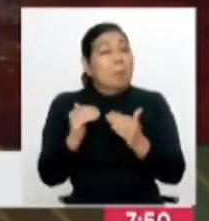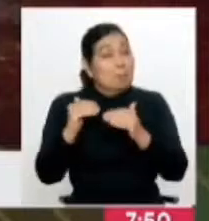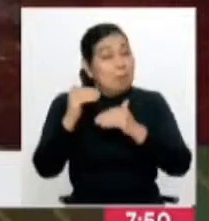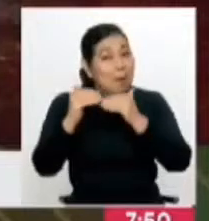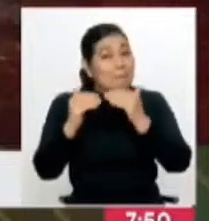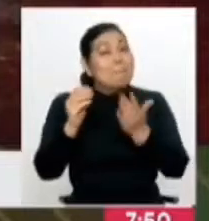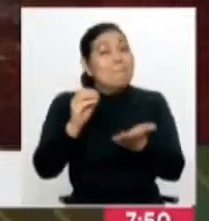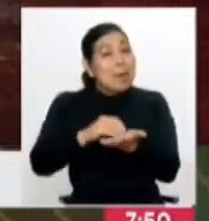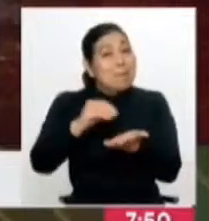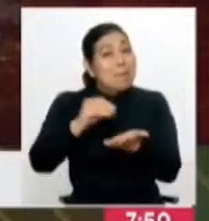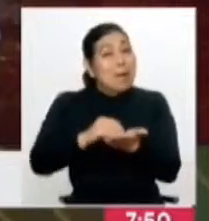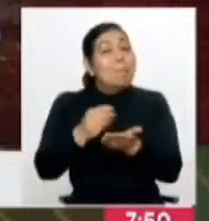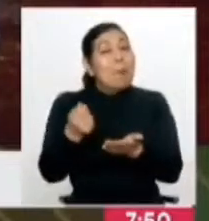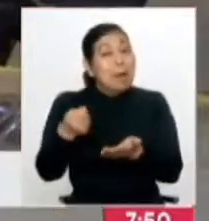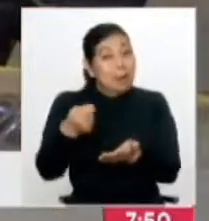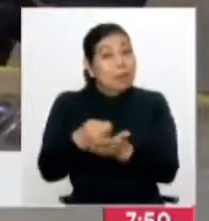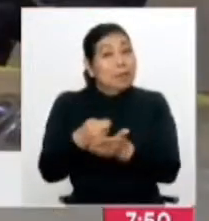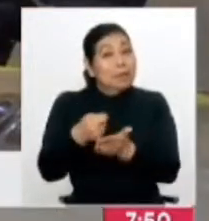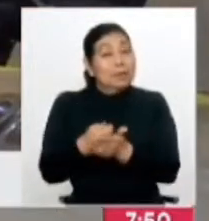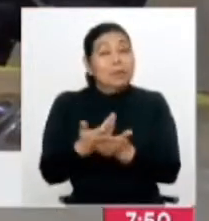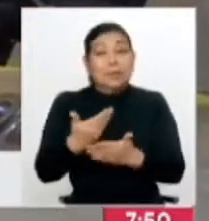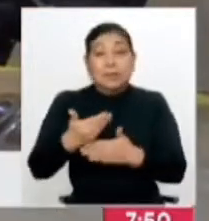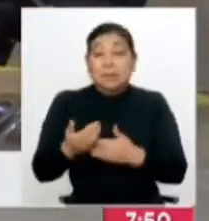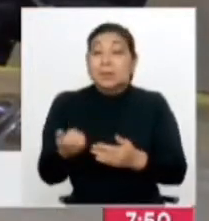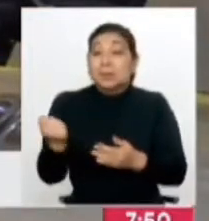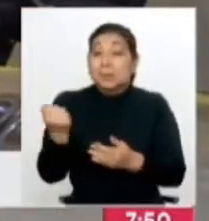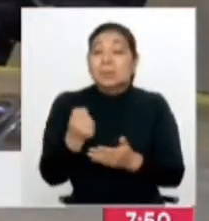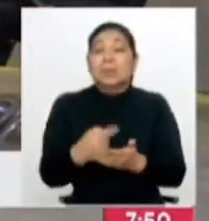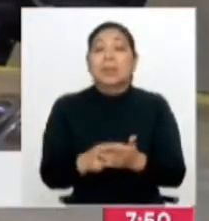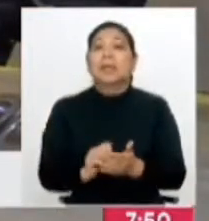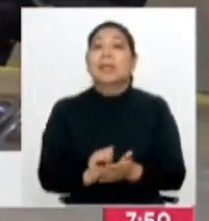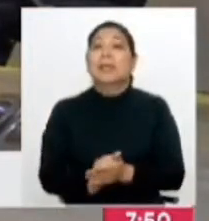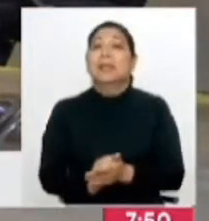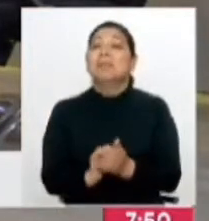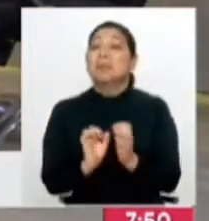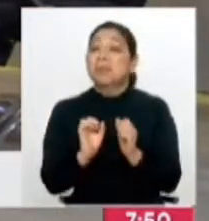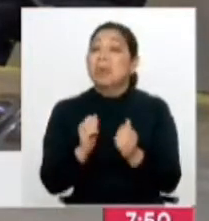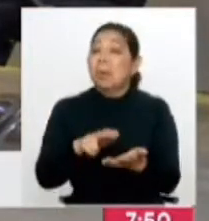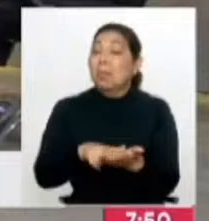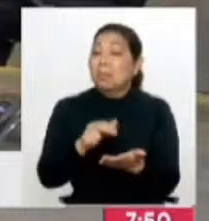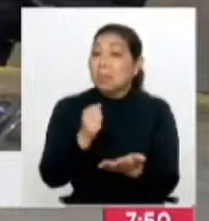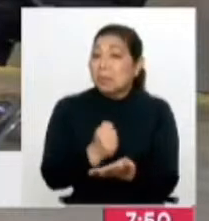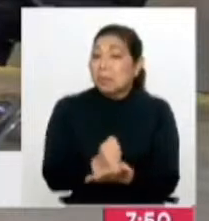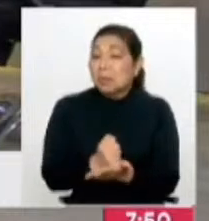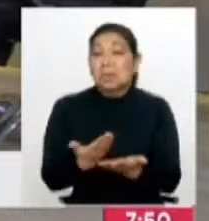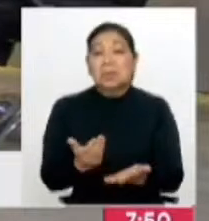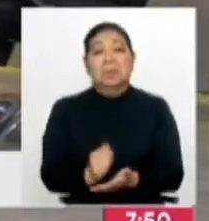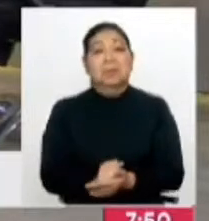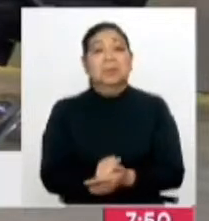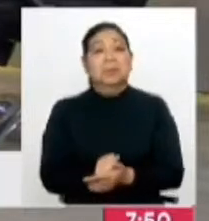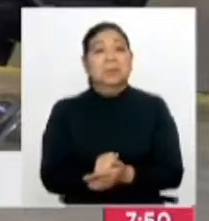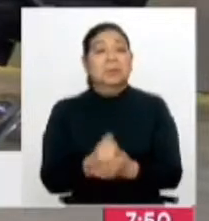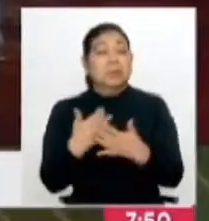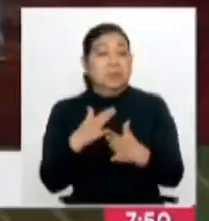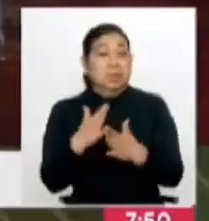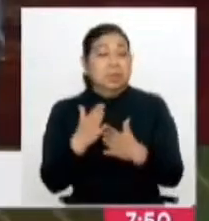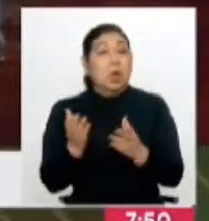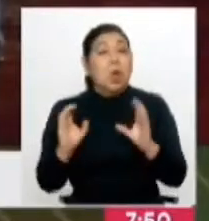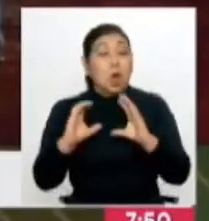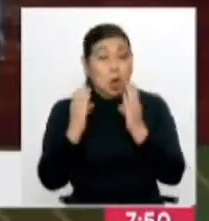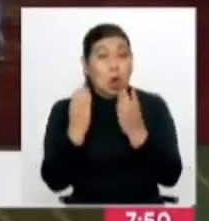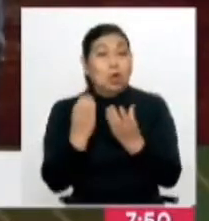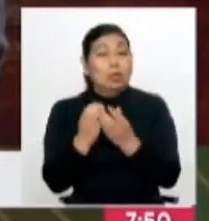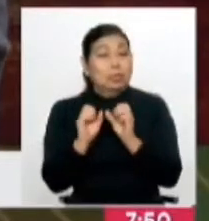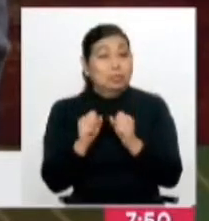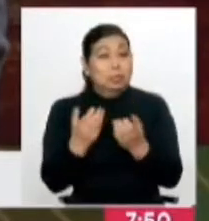sigue generando utilidades. Es lo lógico que hay que potenciar. Y obviamente nos han aprobado, por ejemplo, ya a nivel de Congreso,